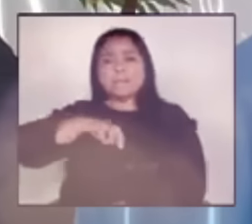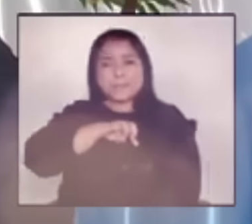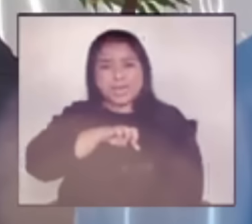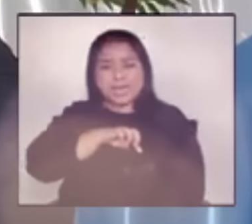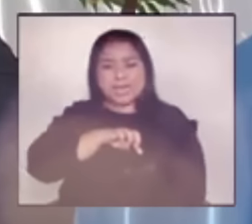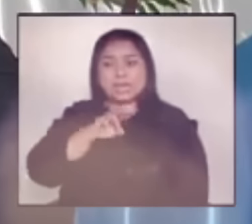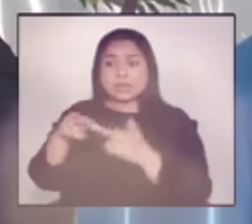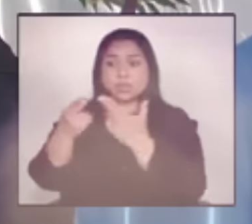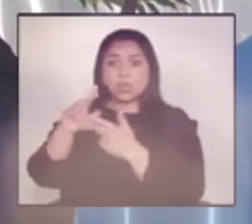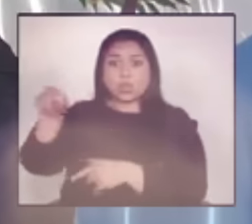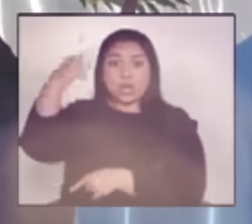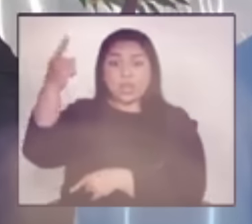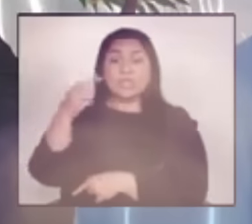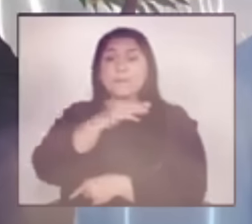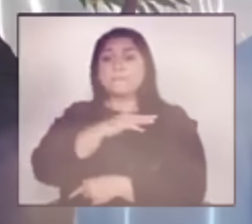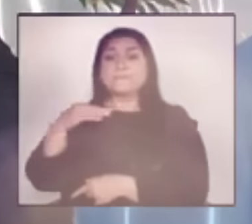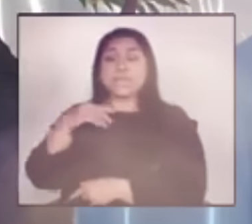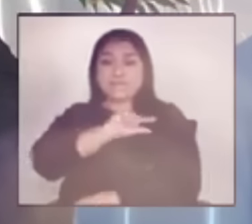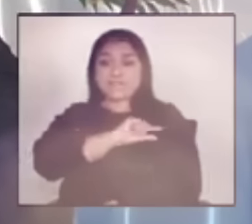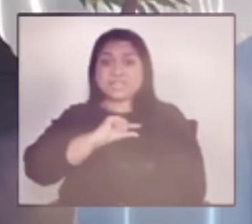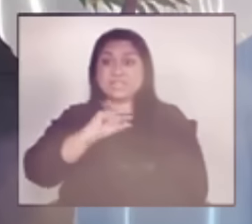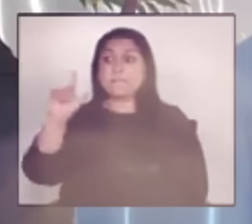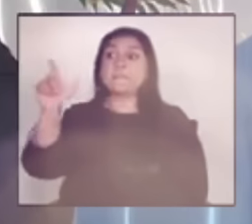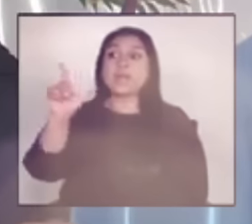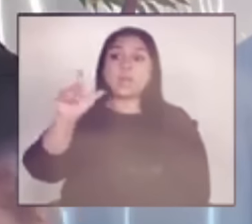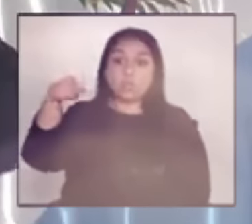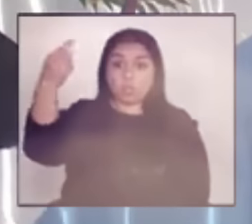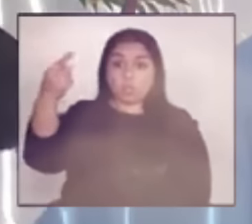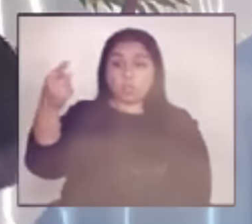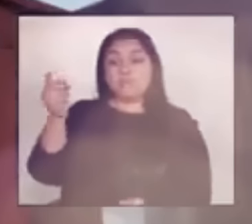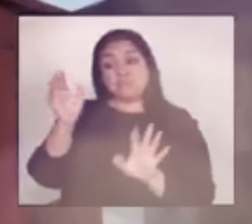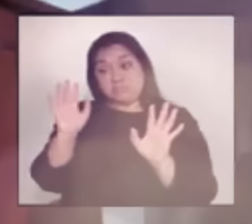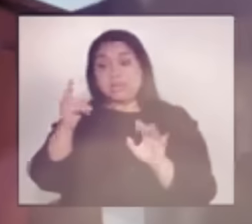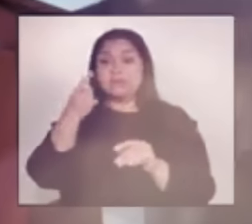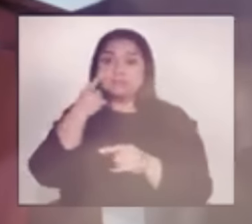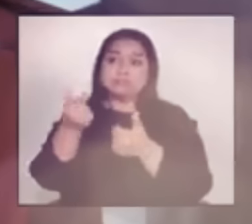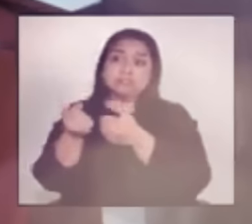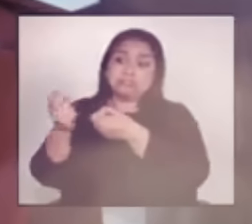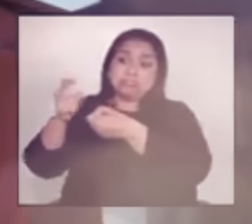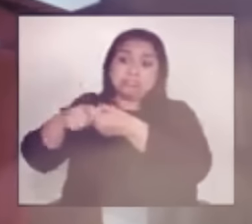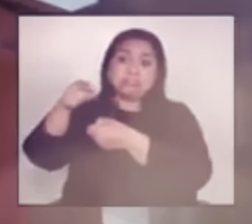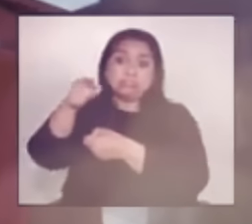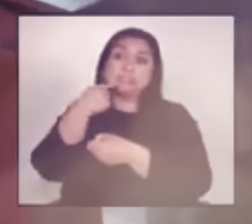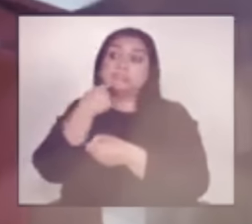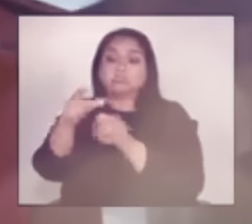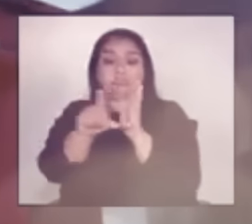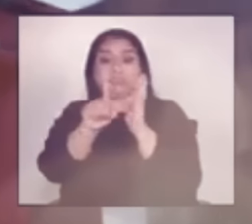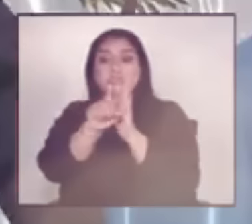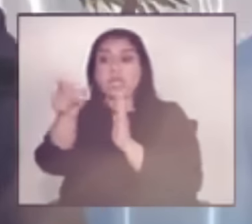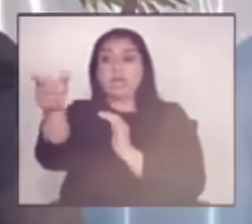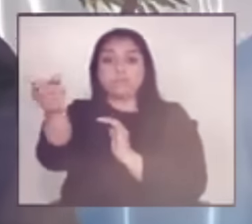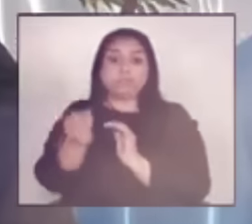de ministros que está programada para el día lunes. No dudamos que va a participar porque eso es lo que la ley dice que está